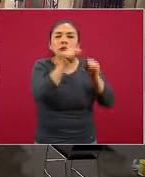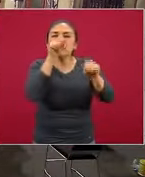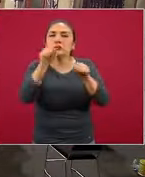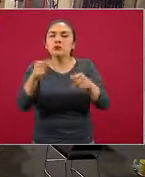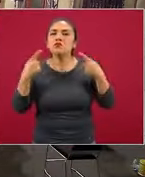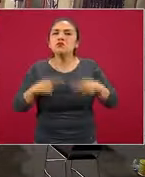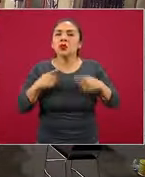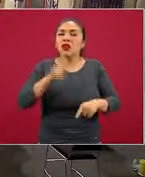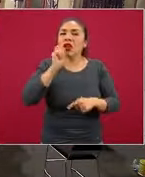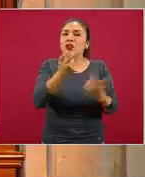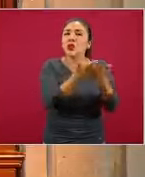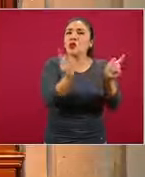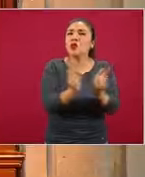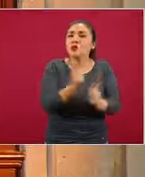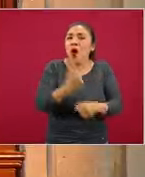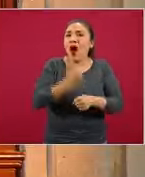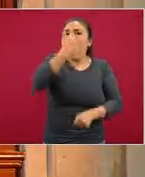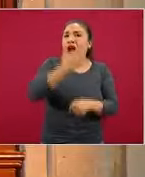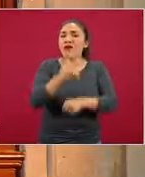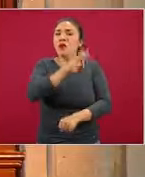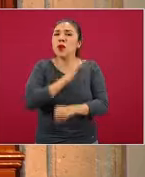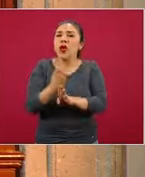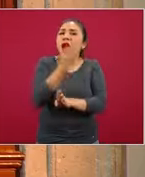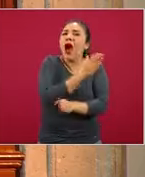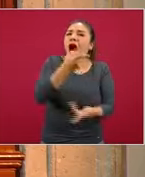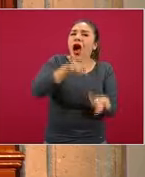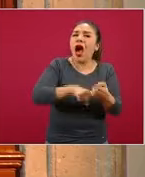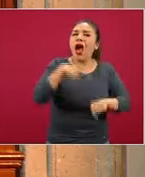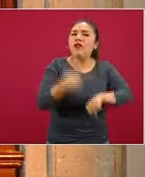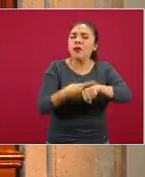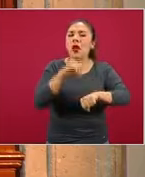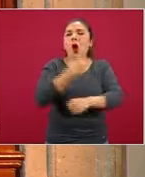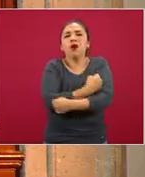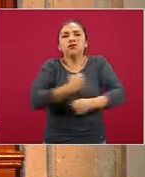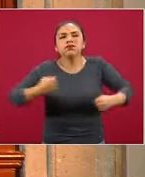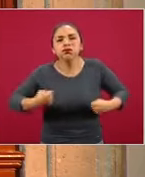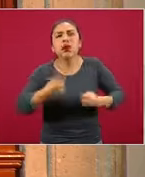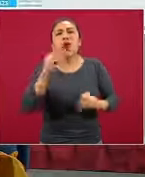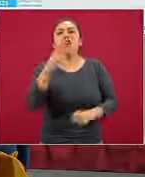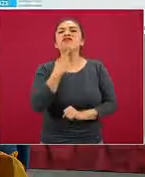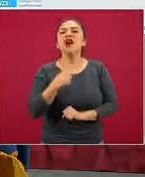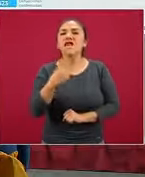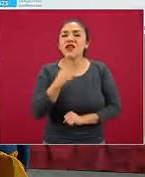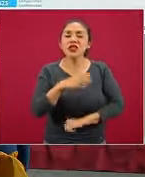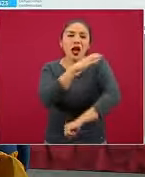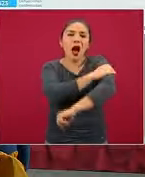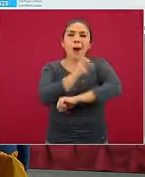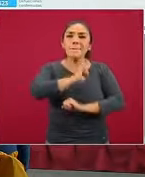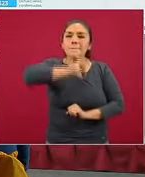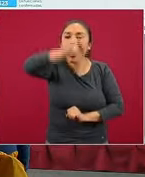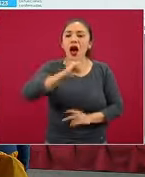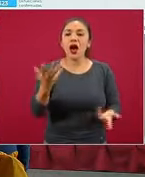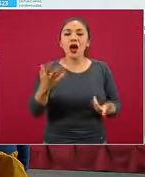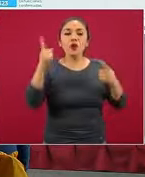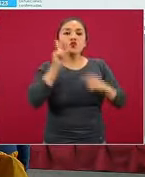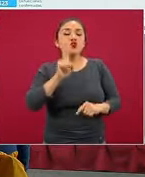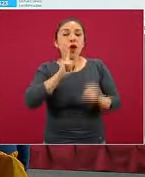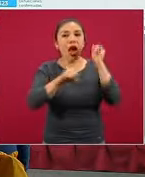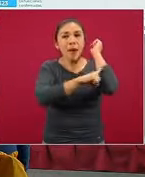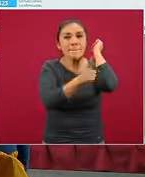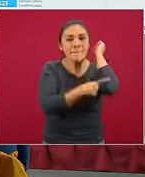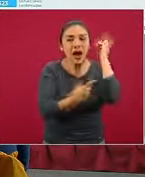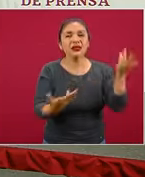forman parte de los grupos de riesgo, personas con obesidad, personas con diabetes, con hipertensión, mujeres